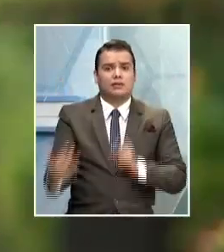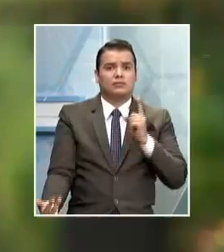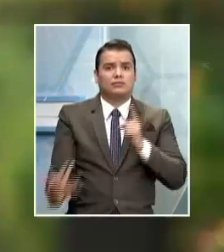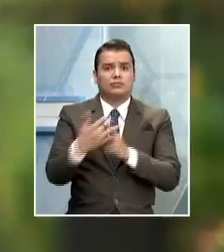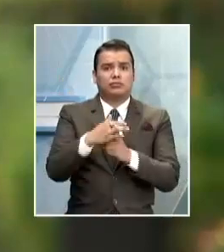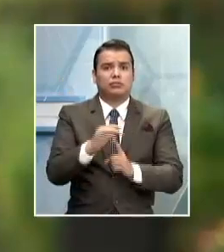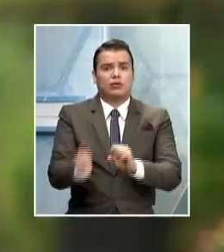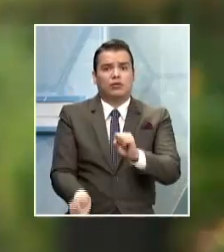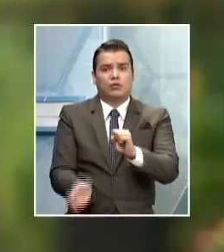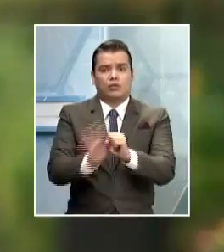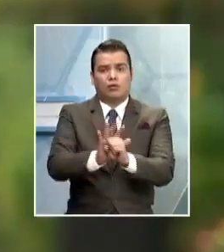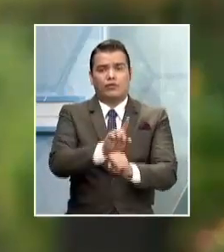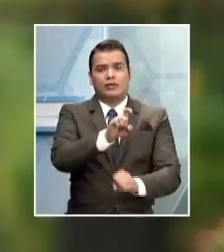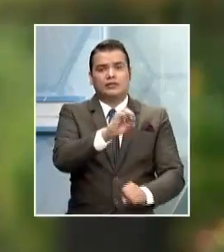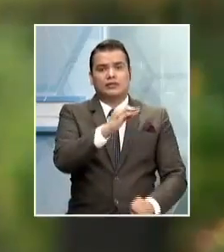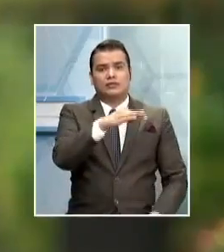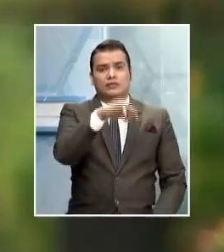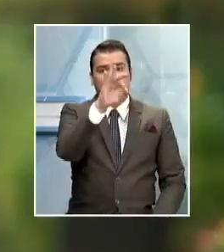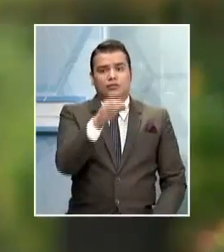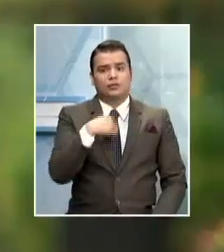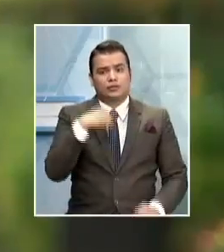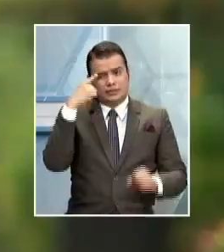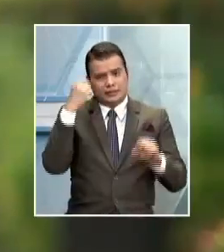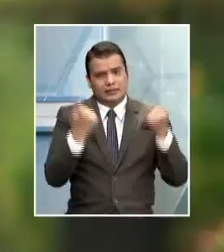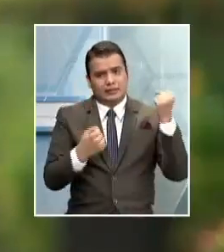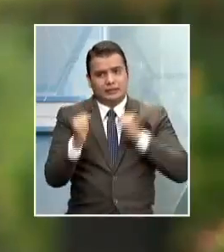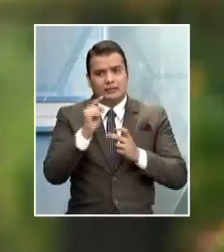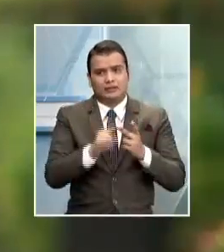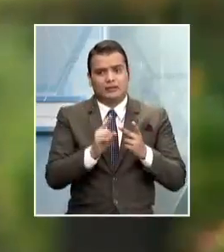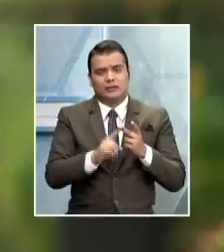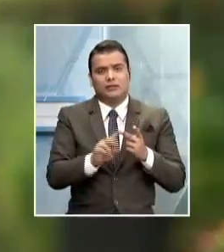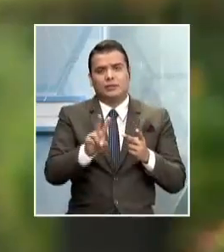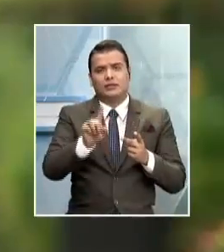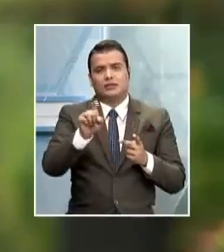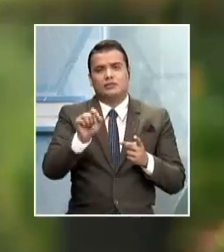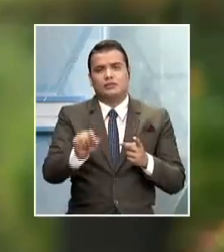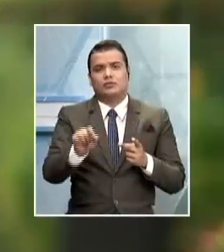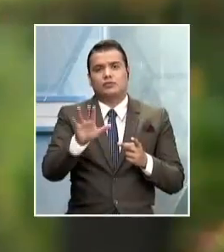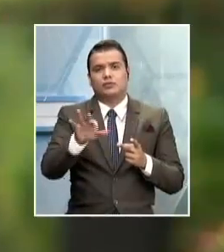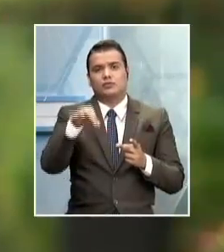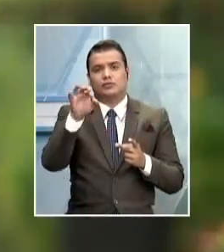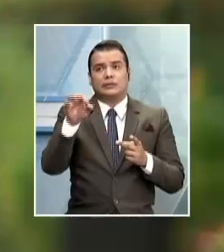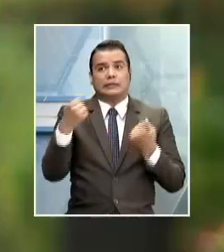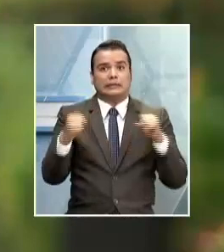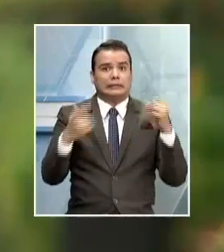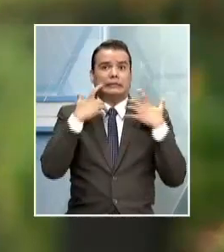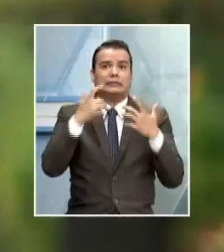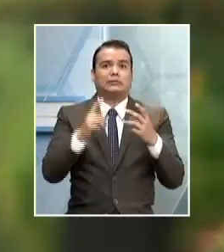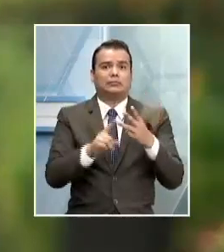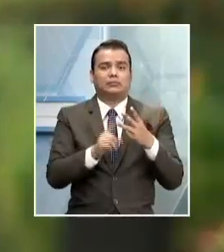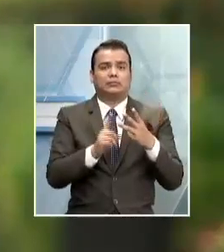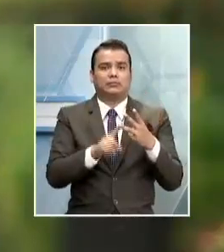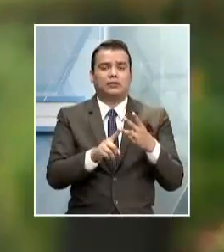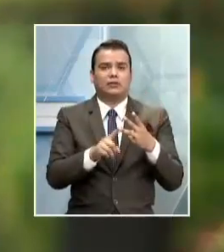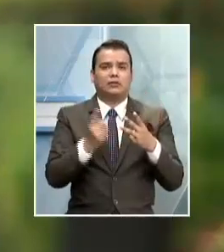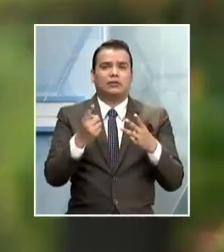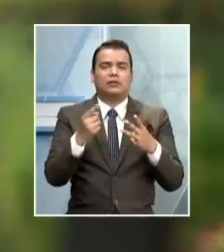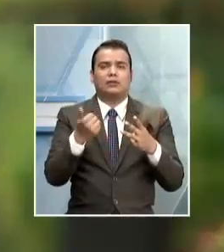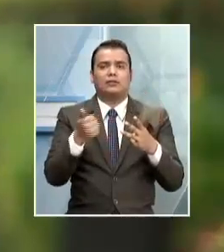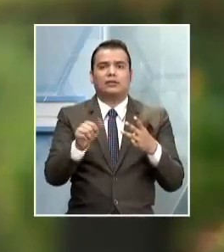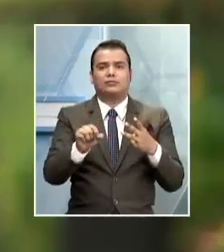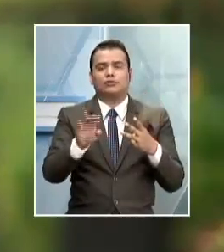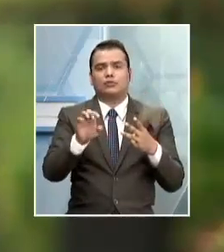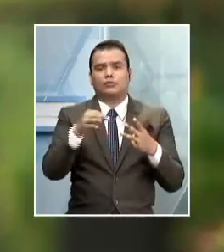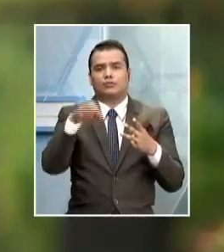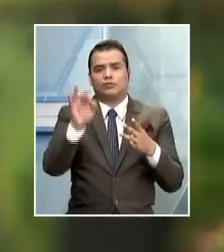El 60% está un poco preocupado, el 26,5% muy preocupado y el 9,6% nada preocupado. Desde el sur de